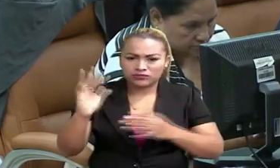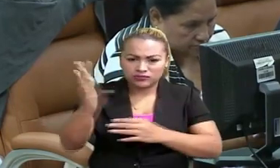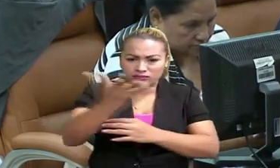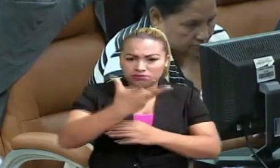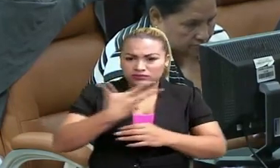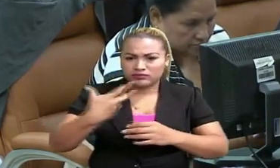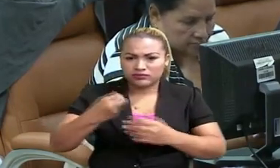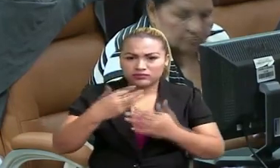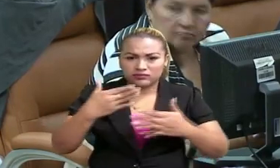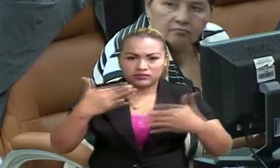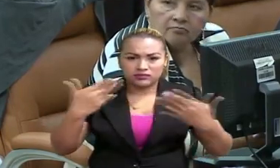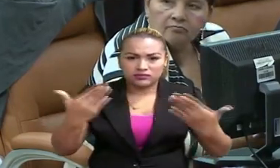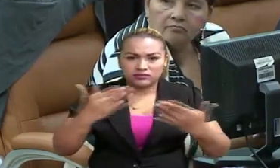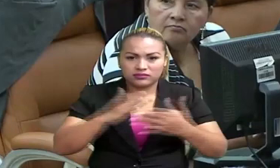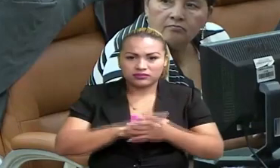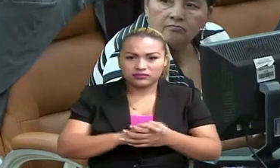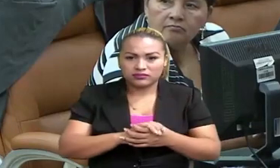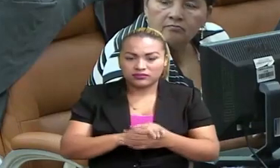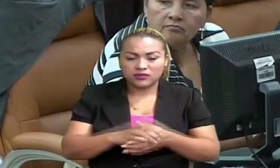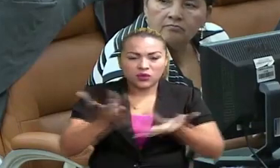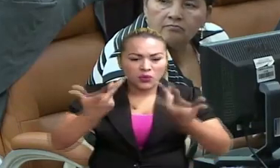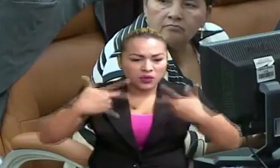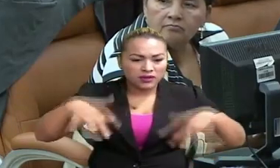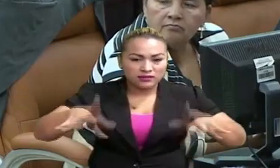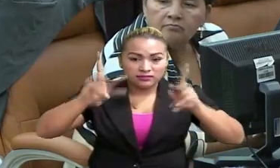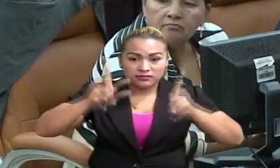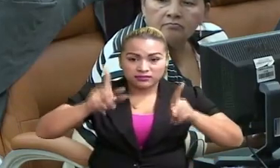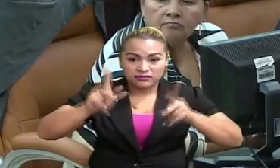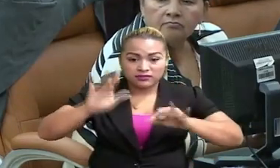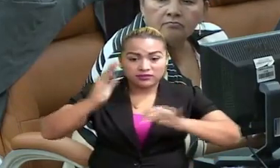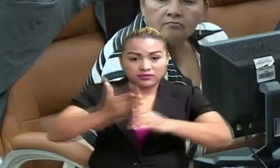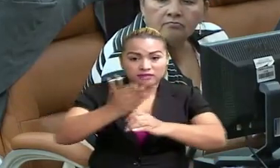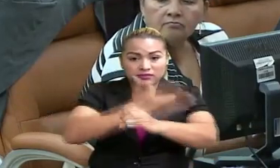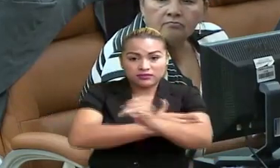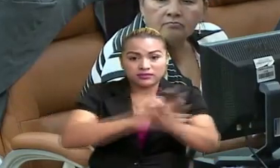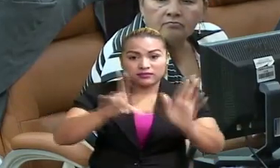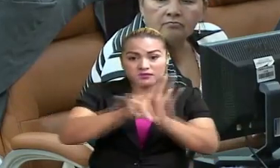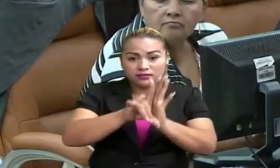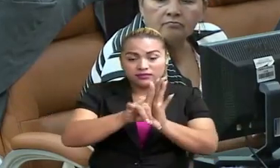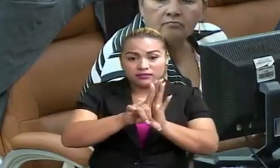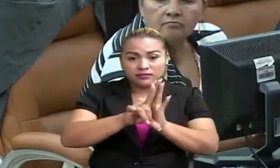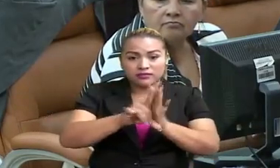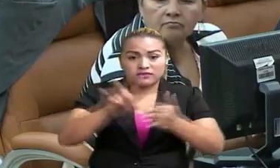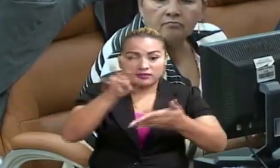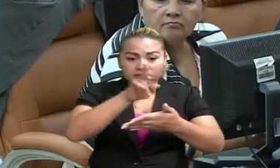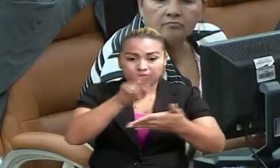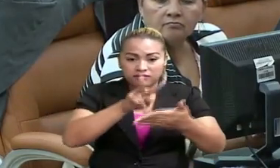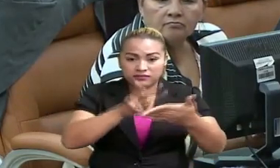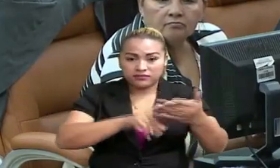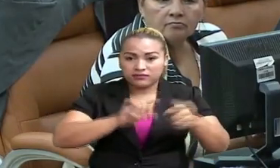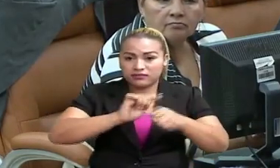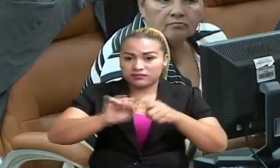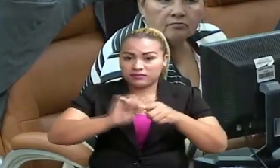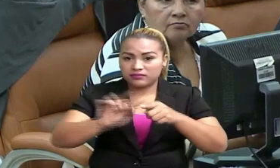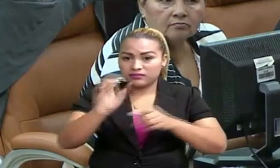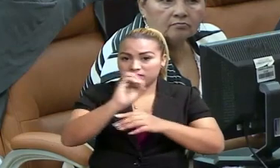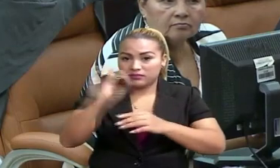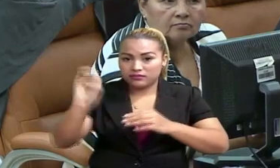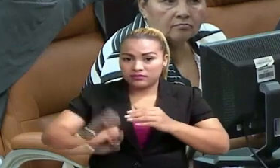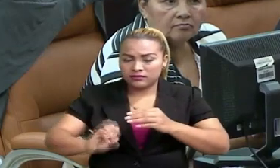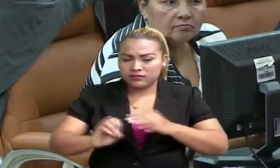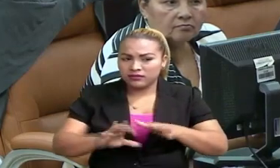de sentido común. Cualquiera que haya leído una ley tributaria entiende que lo que está diciendo es mentira.